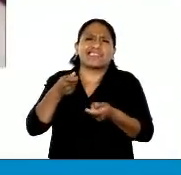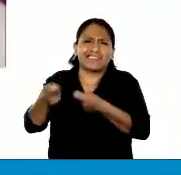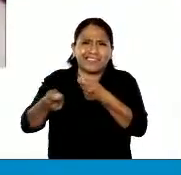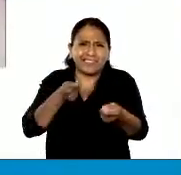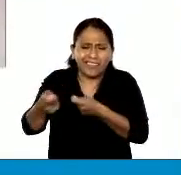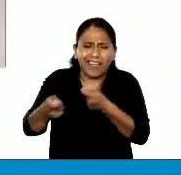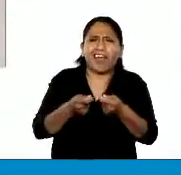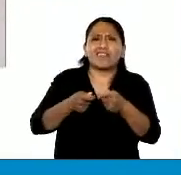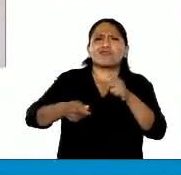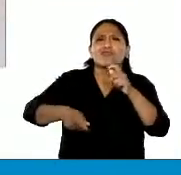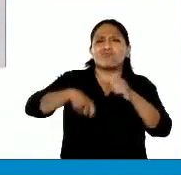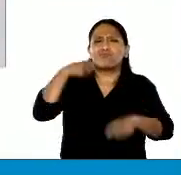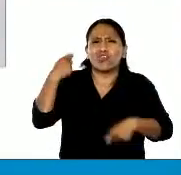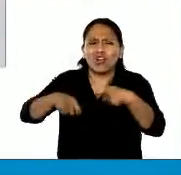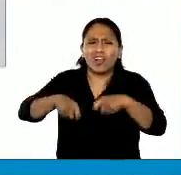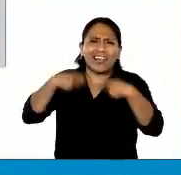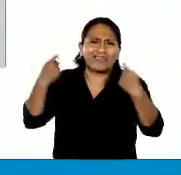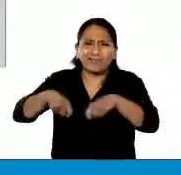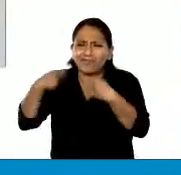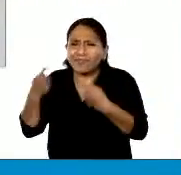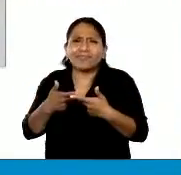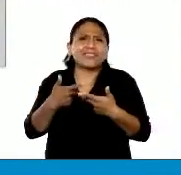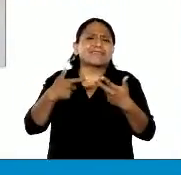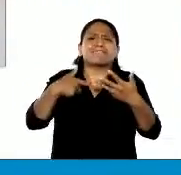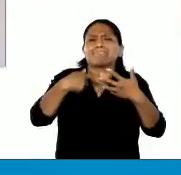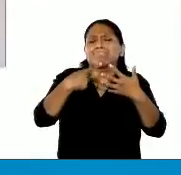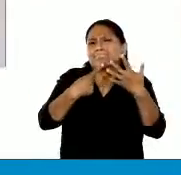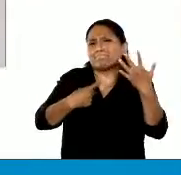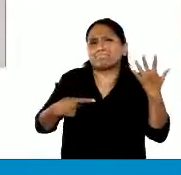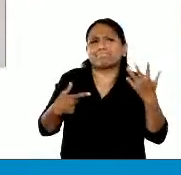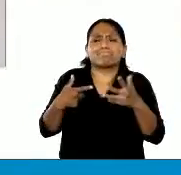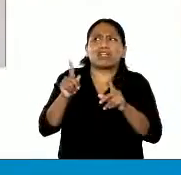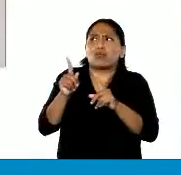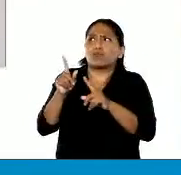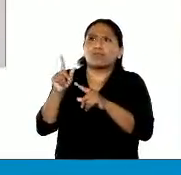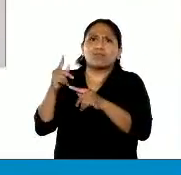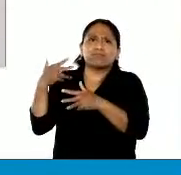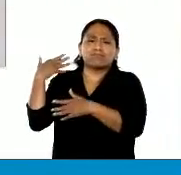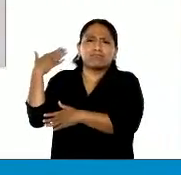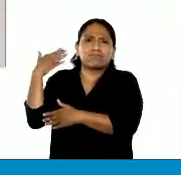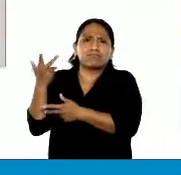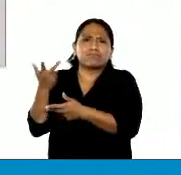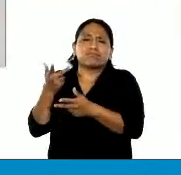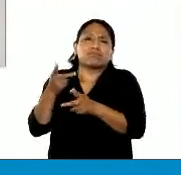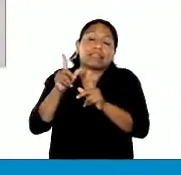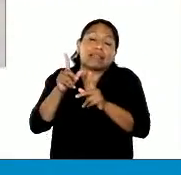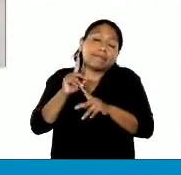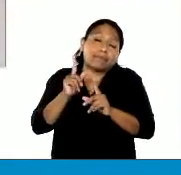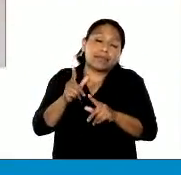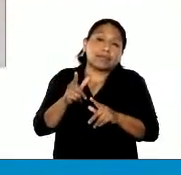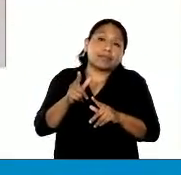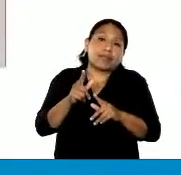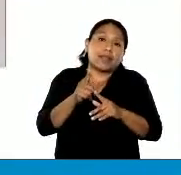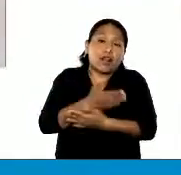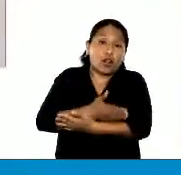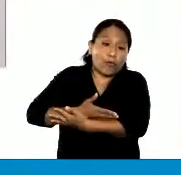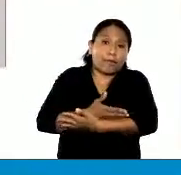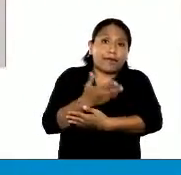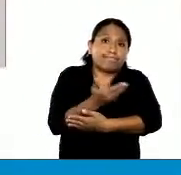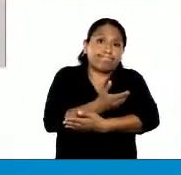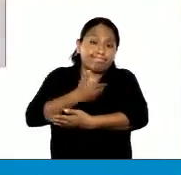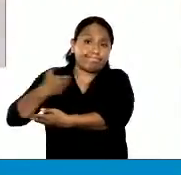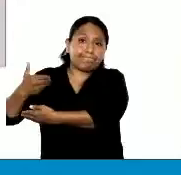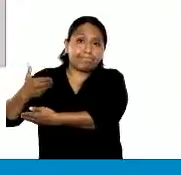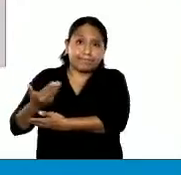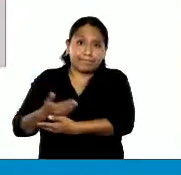las violaciones y, como decían también diputados preopinantes, hasta la propia apropiación de los bebés.